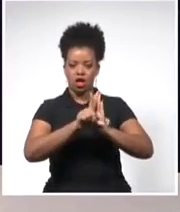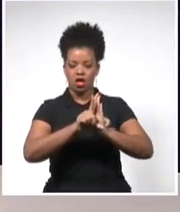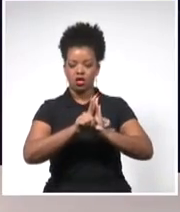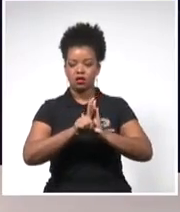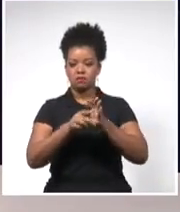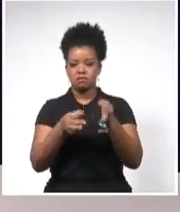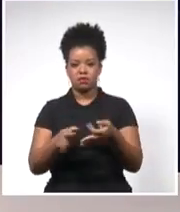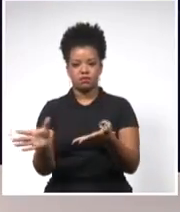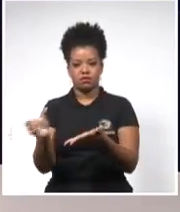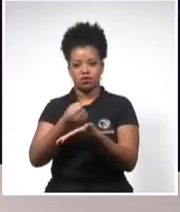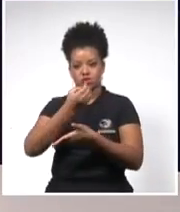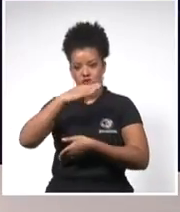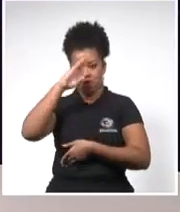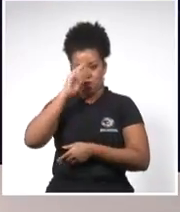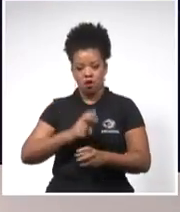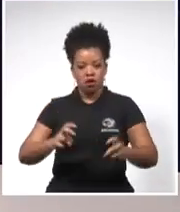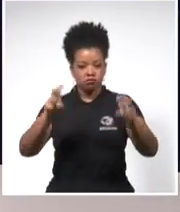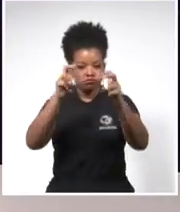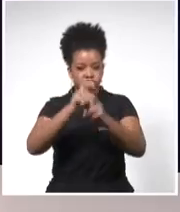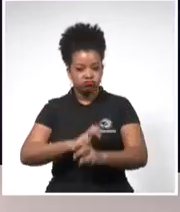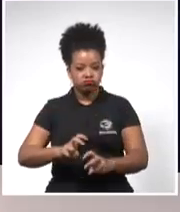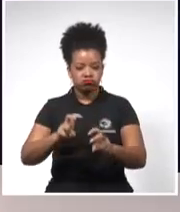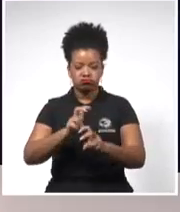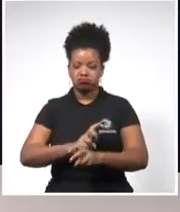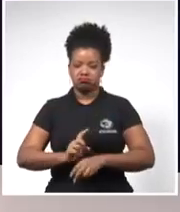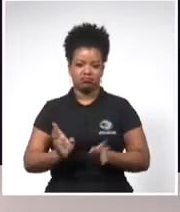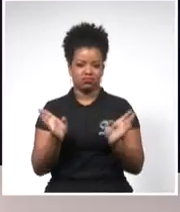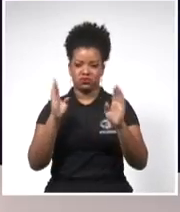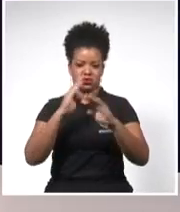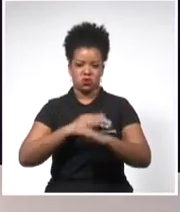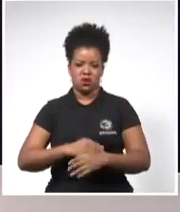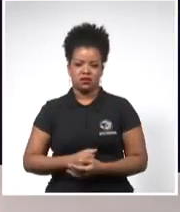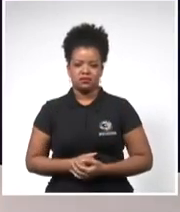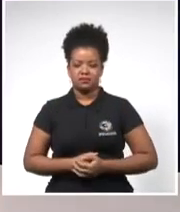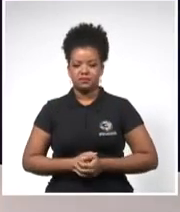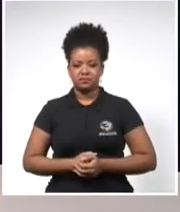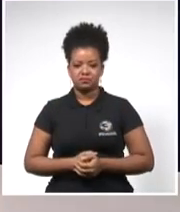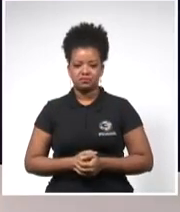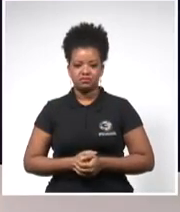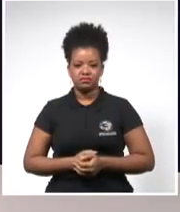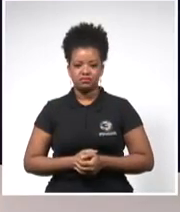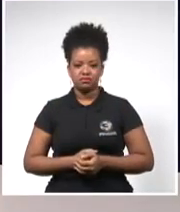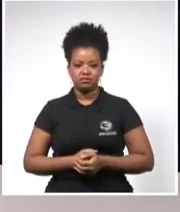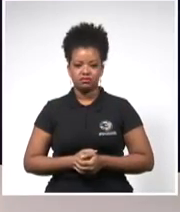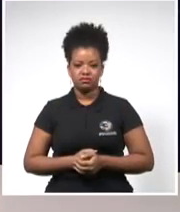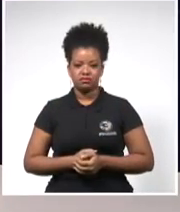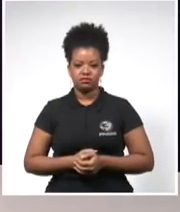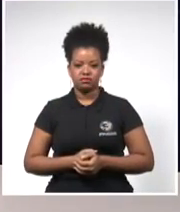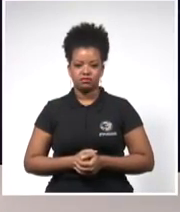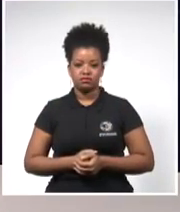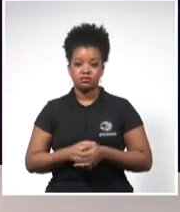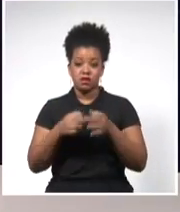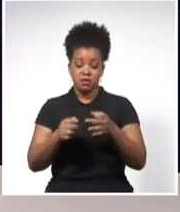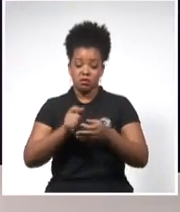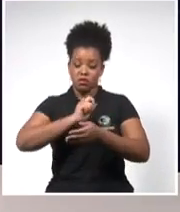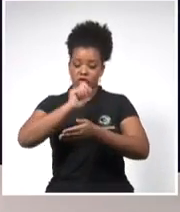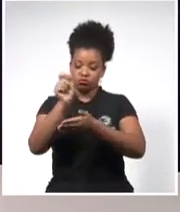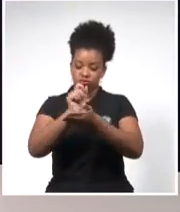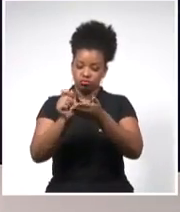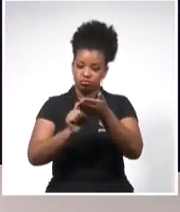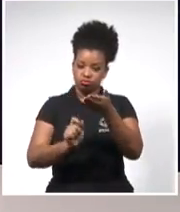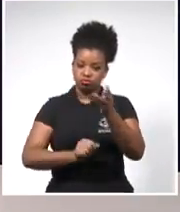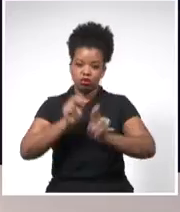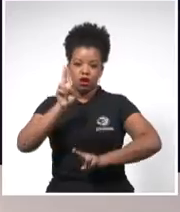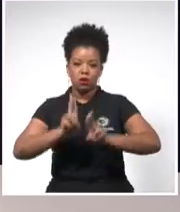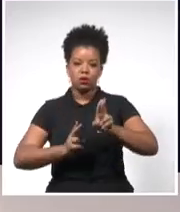de esta revisión ni la redacción de sus llamados términos de referencia. Dicha redacción estuvo a cargo de un grupo compuesto